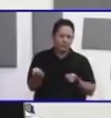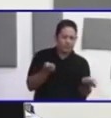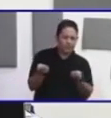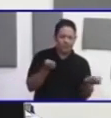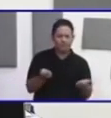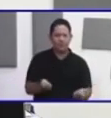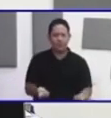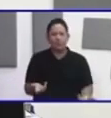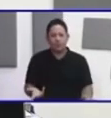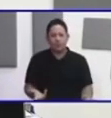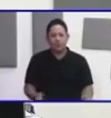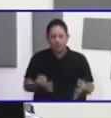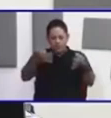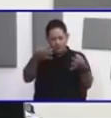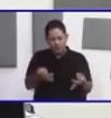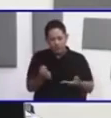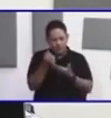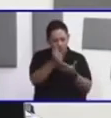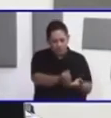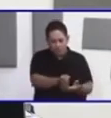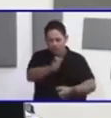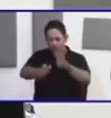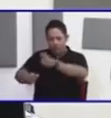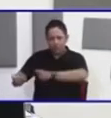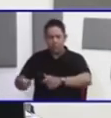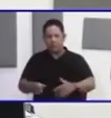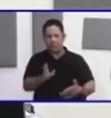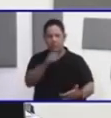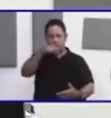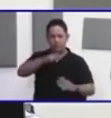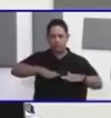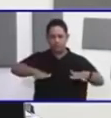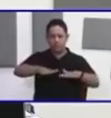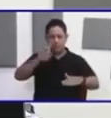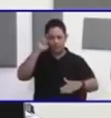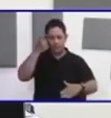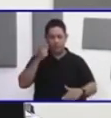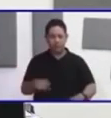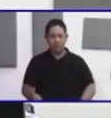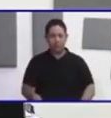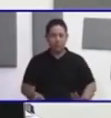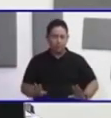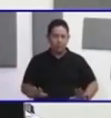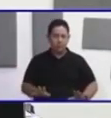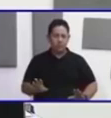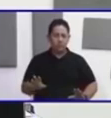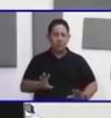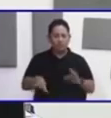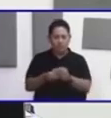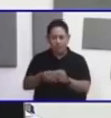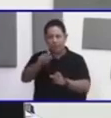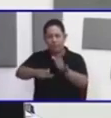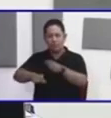para garantizar y ayudar no solamente a la administración, sino a aquellas personas, a ese otro grupo de personas que cumplen la